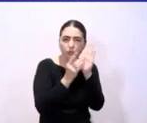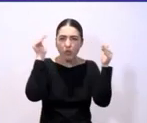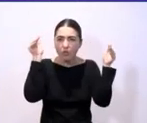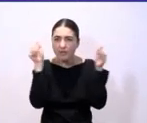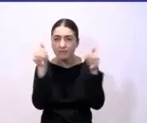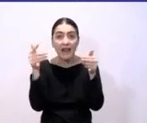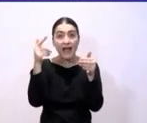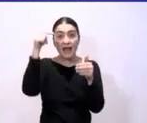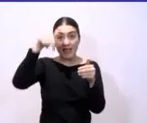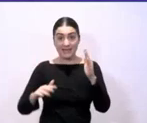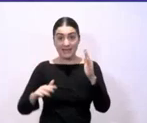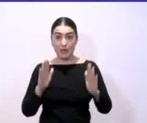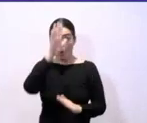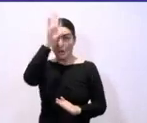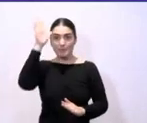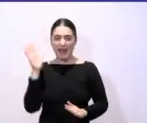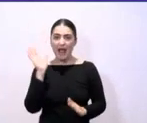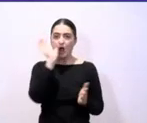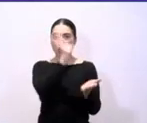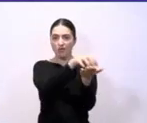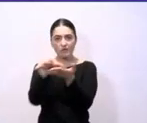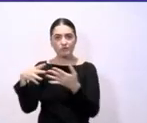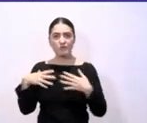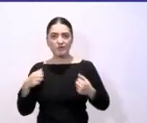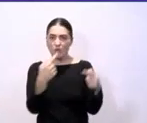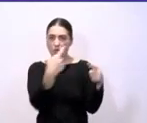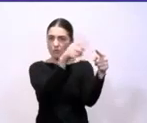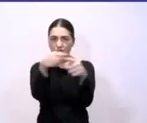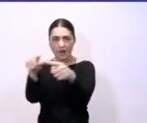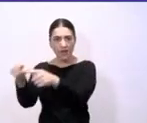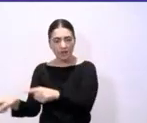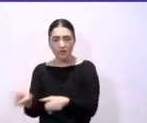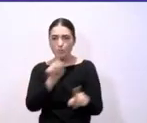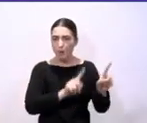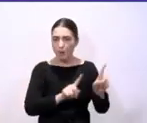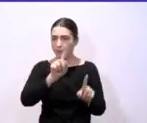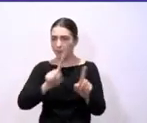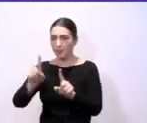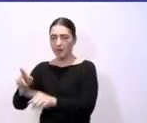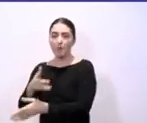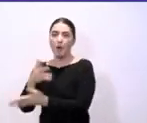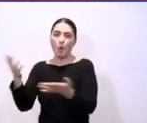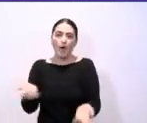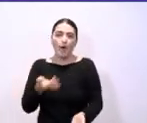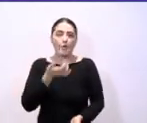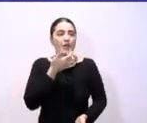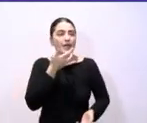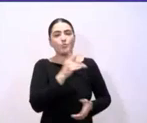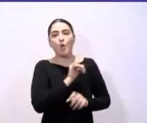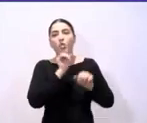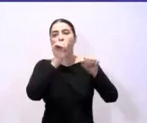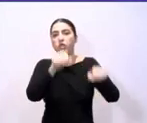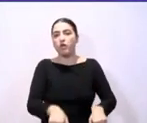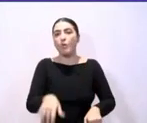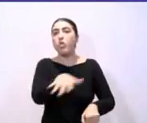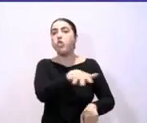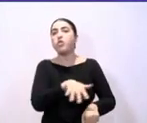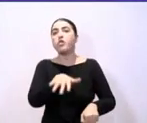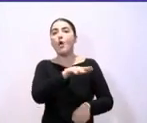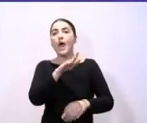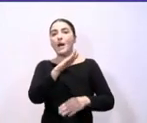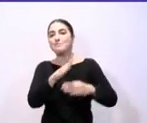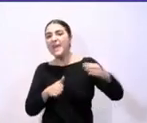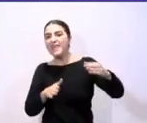lo que ha ocurrido en los distintos centros de salud. Podemos hablar de las demoras que hay en la zona media de Logroño.